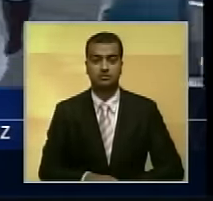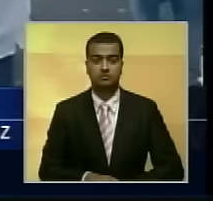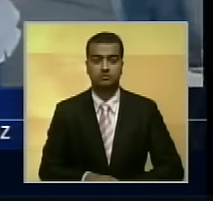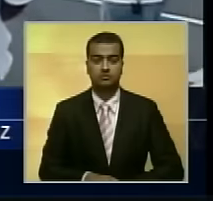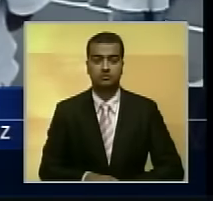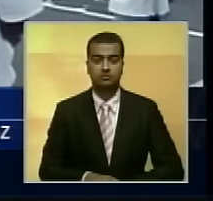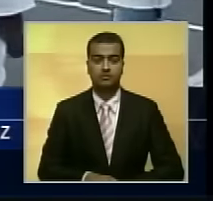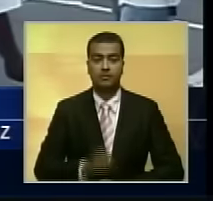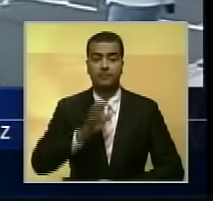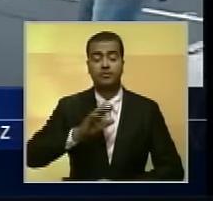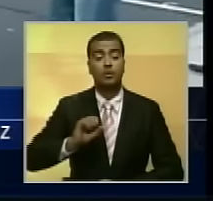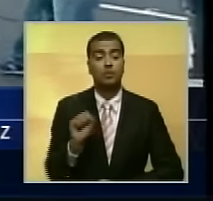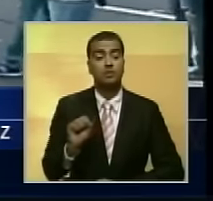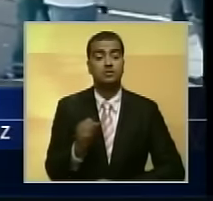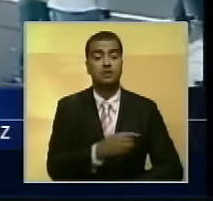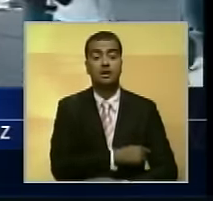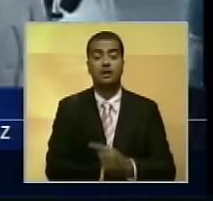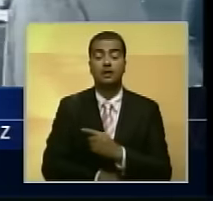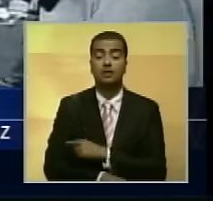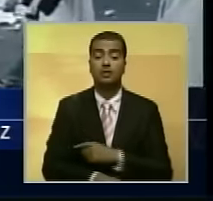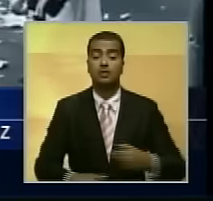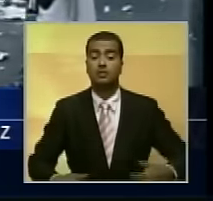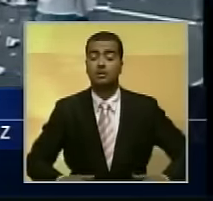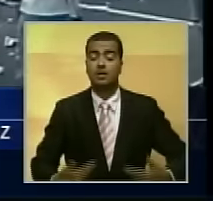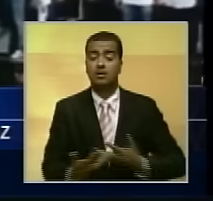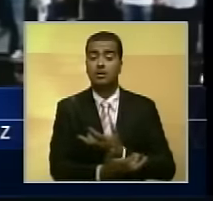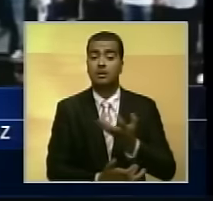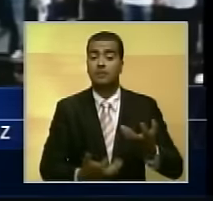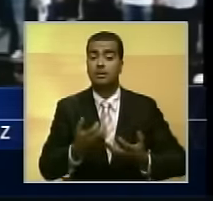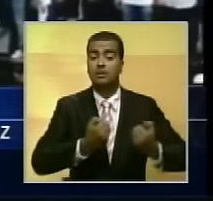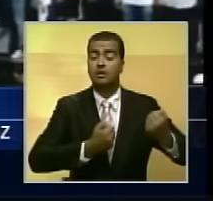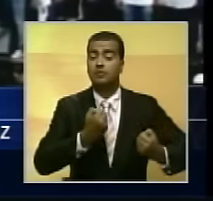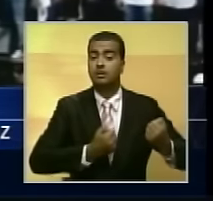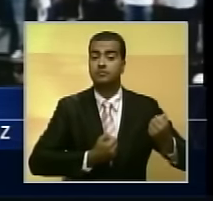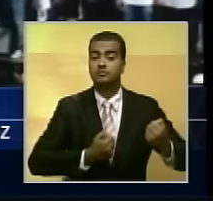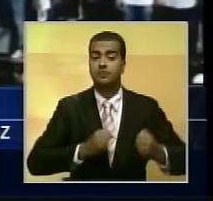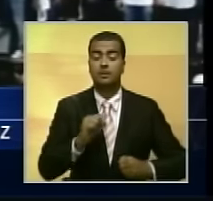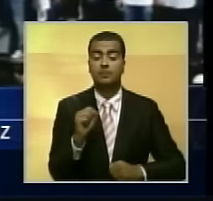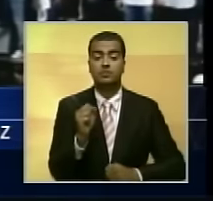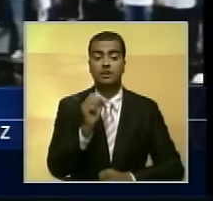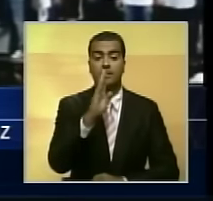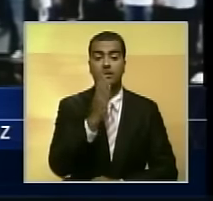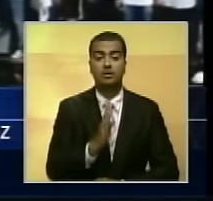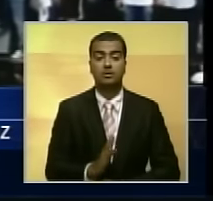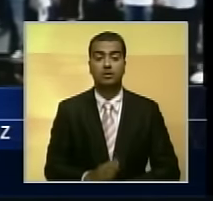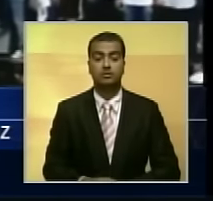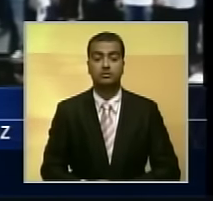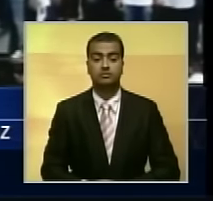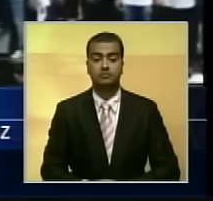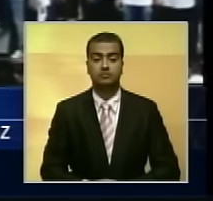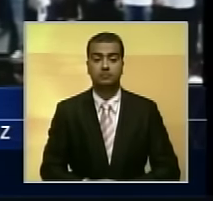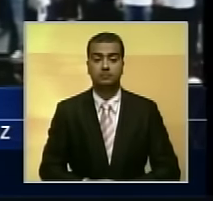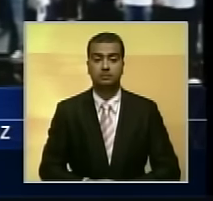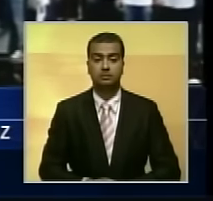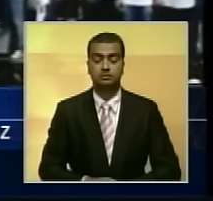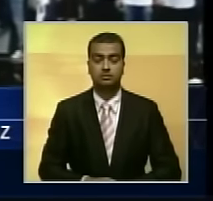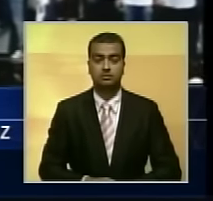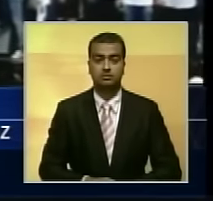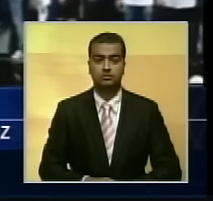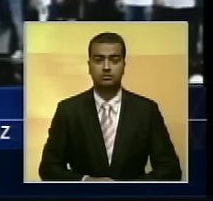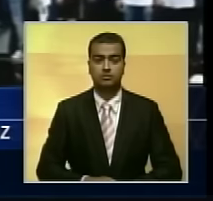Hay 5 policías heridos, intentaron quemar una grúa de la policía de Baruta. Somos